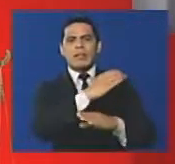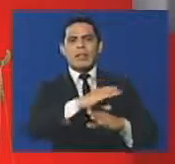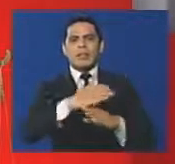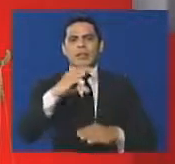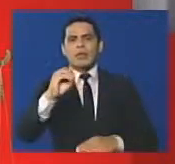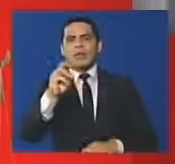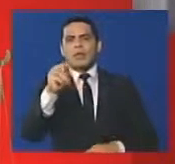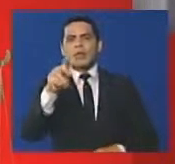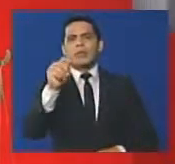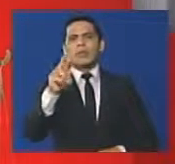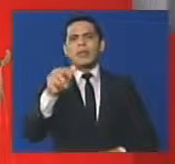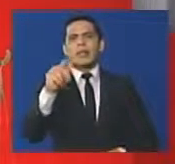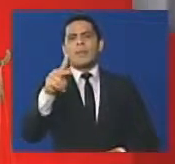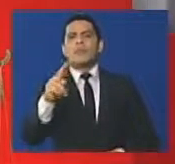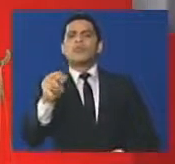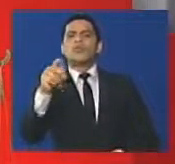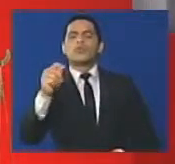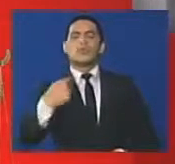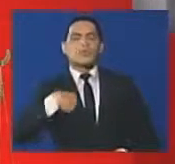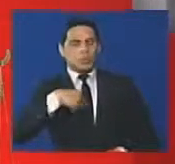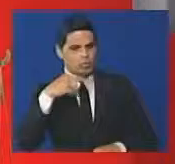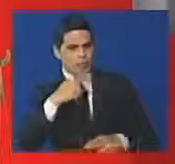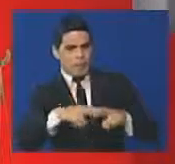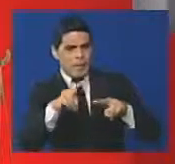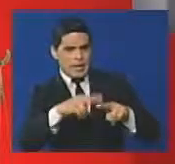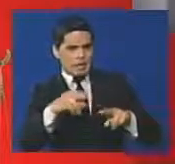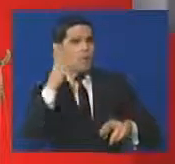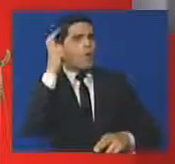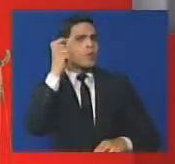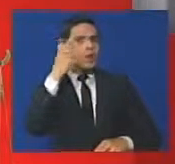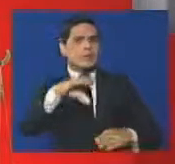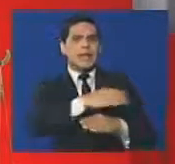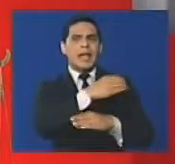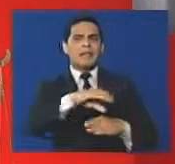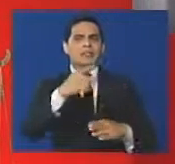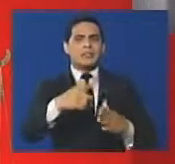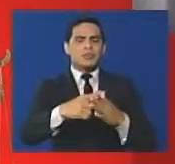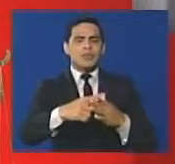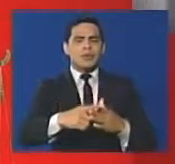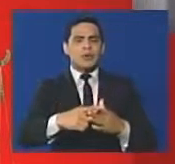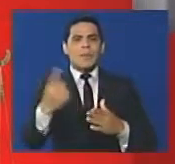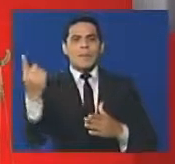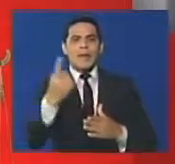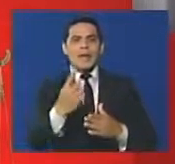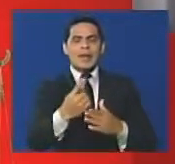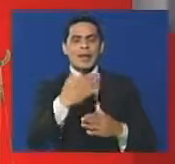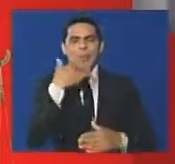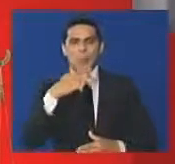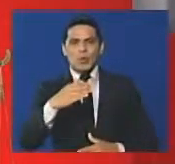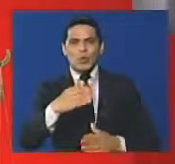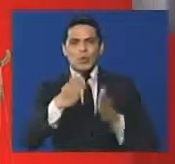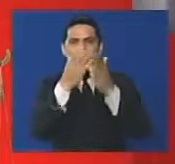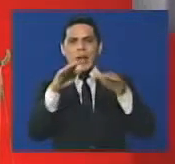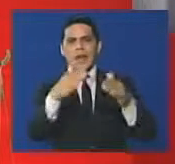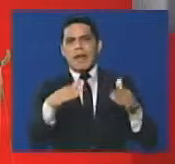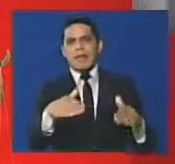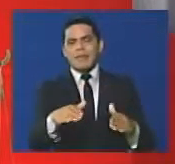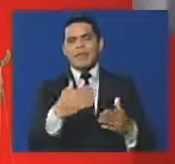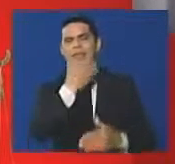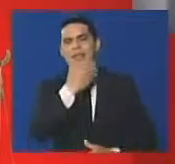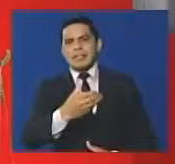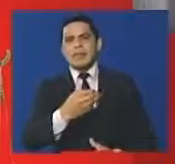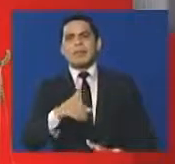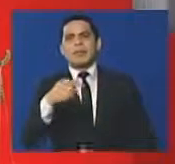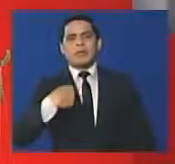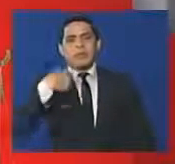para nosotros la Navidad. Y en esa oportunidad, recuerdo ahora, con esa memoria que nos llega,